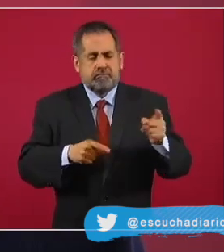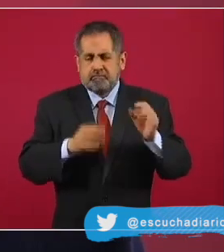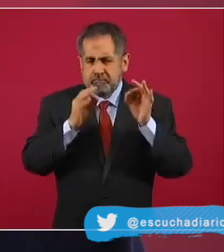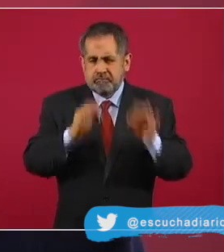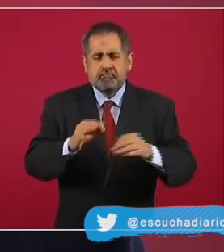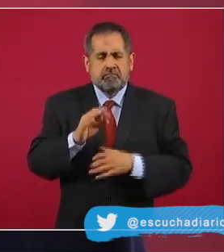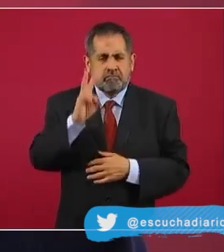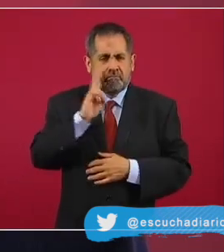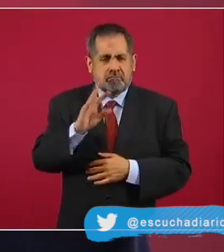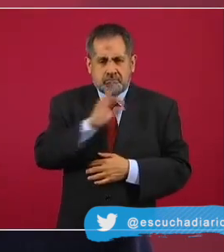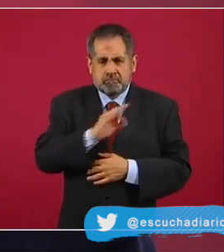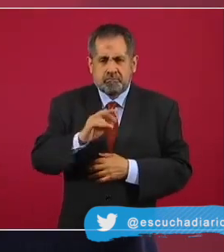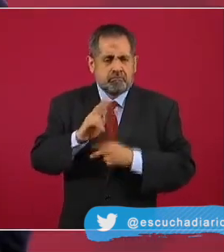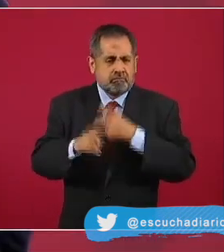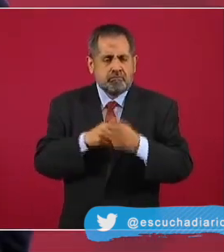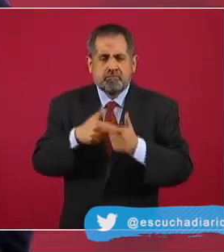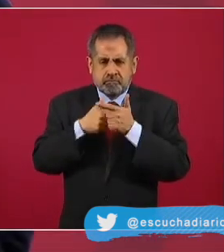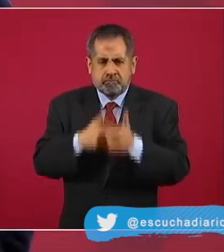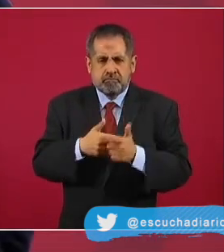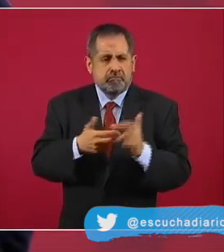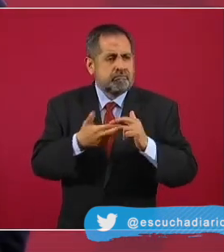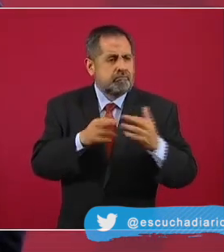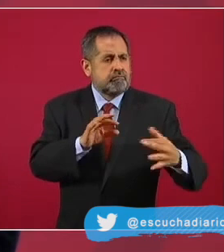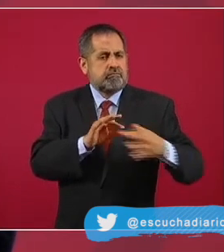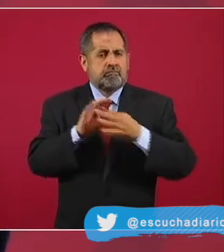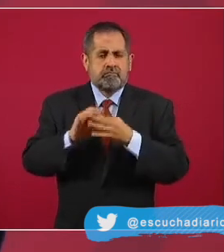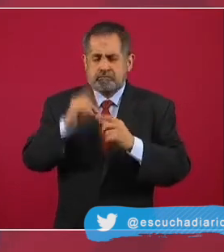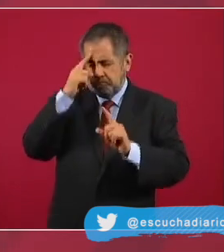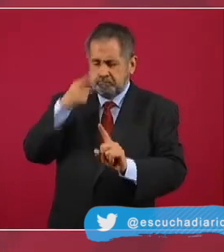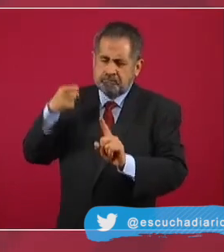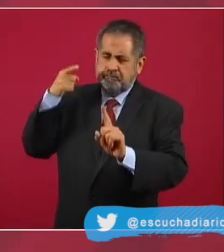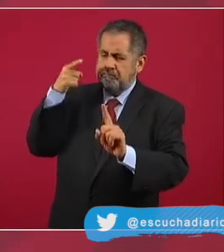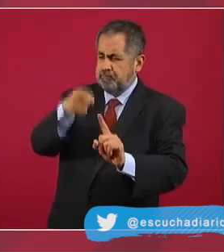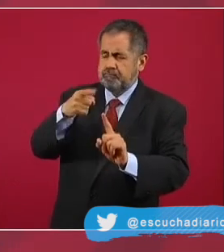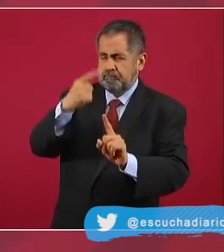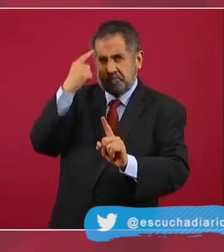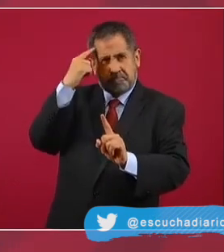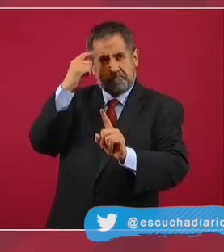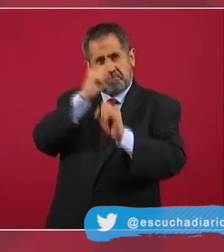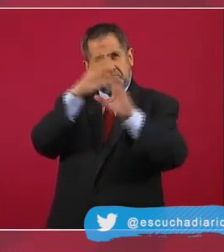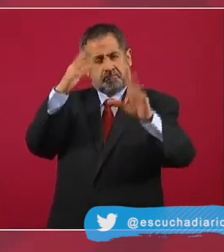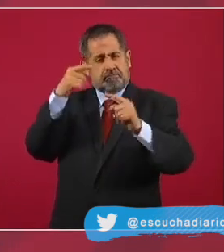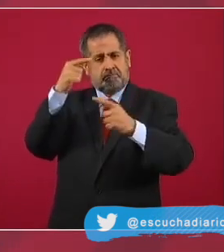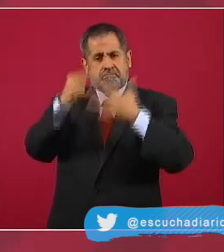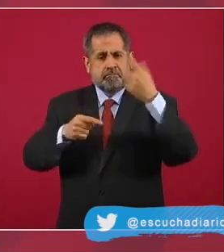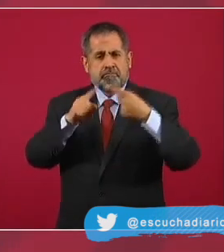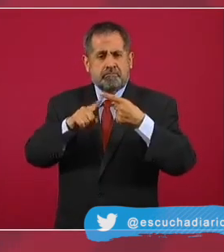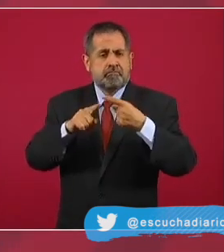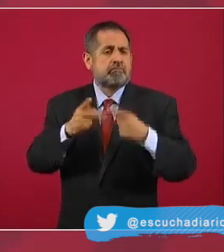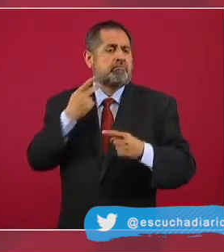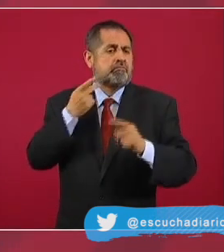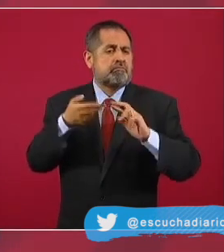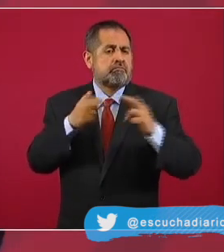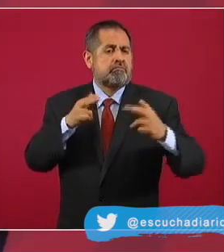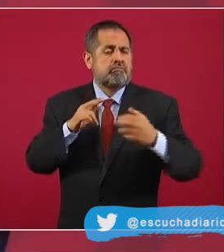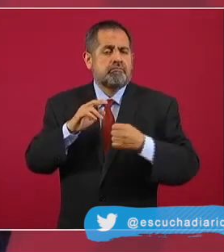será posible seguir aplicando los principios básicos de política